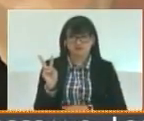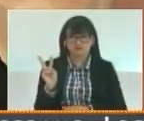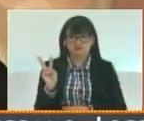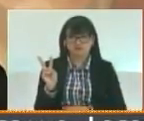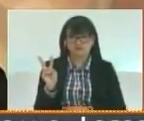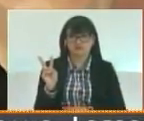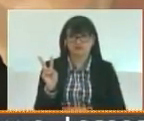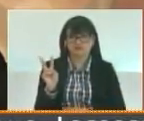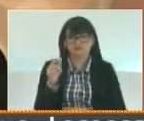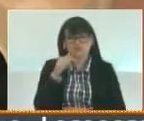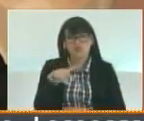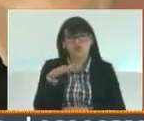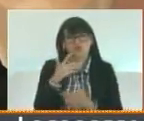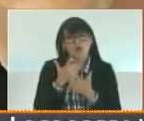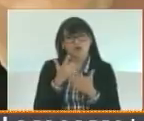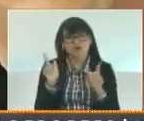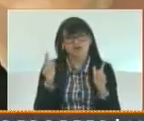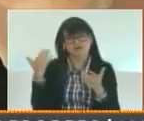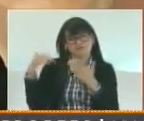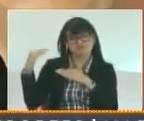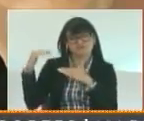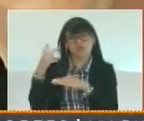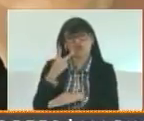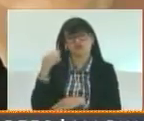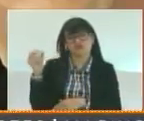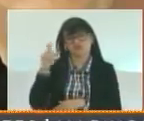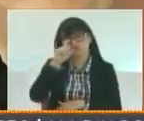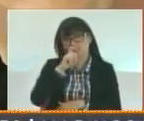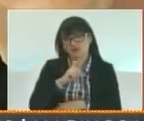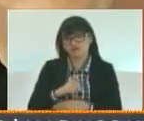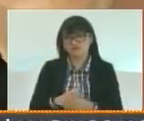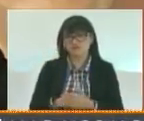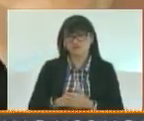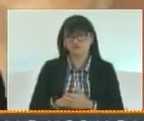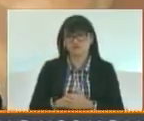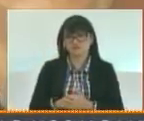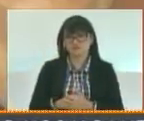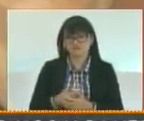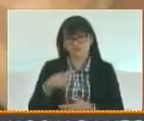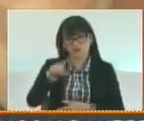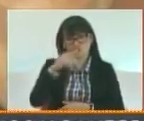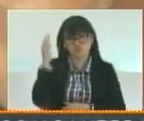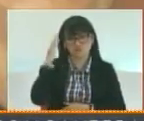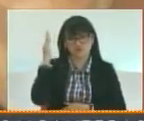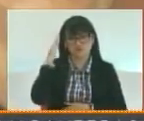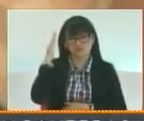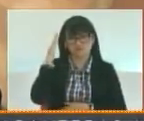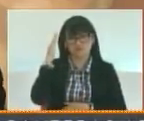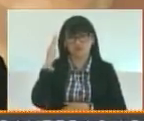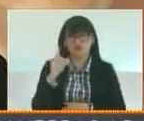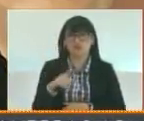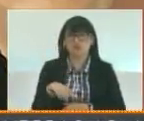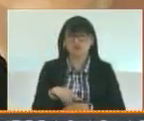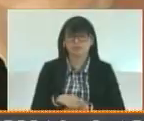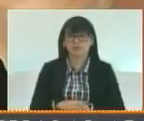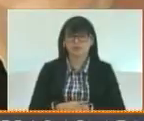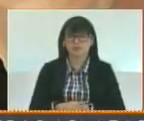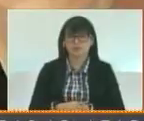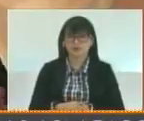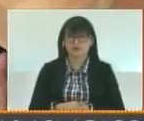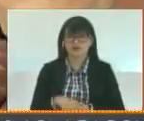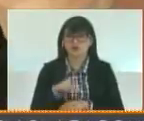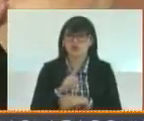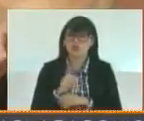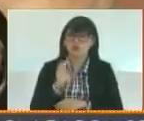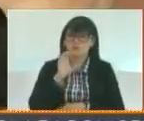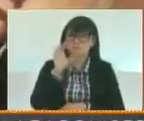un pueblo libre desde hace más de 200 años. Bueno, como ustedes saben, uno de los países que se